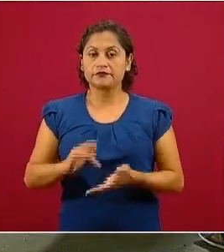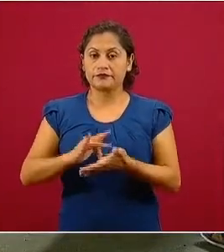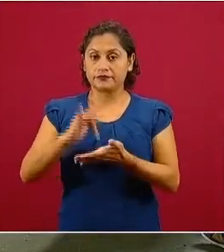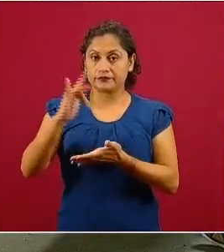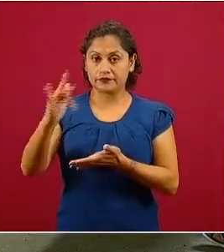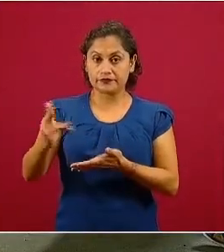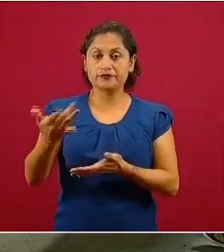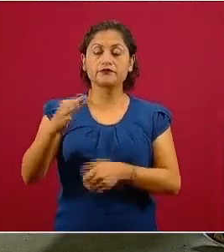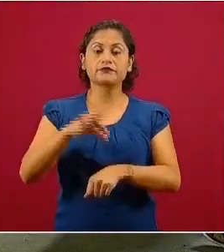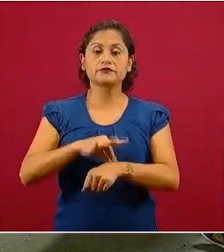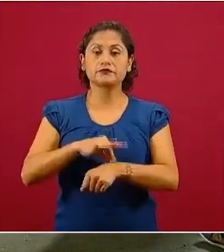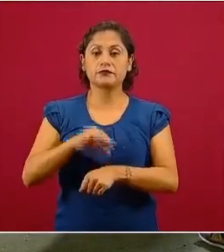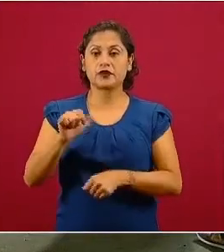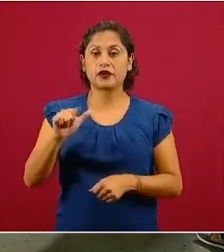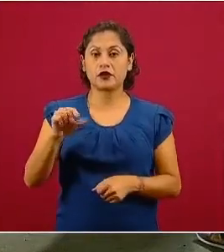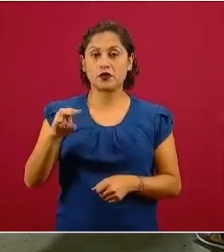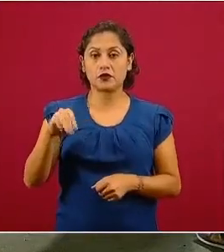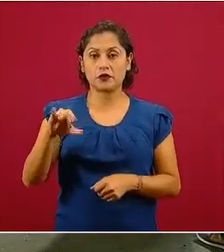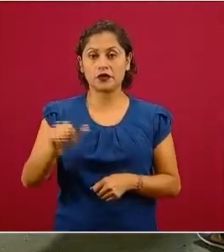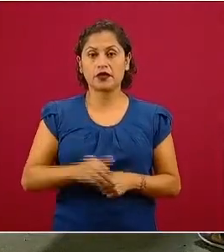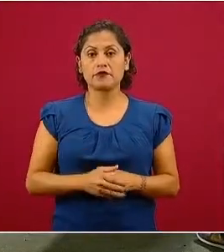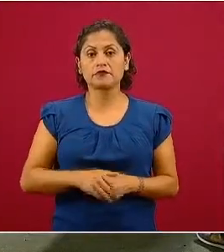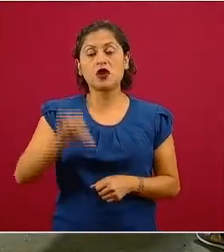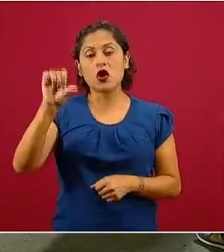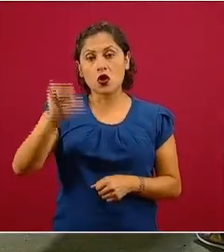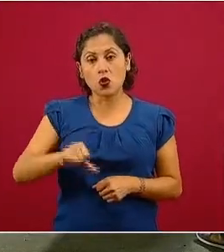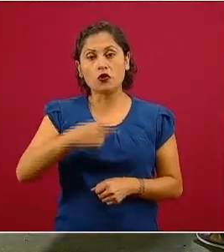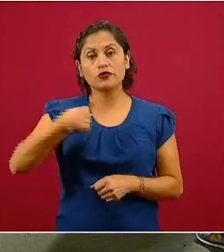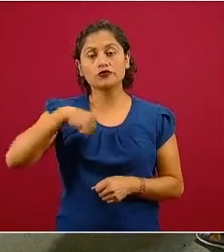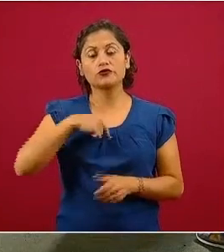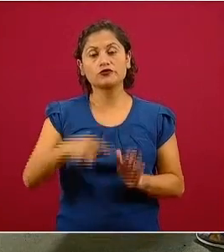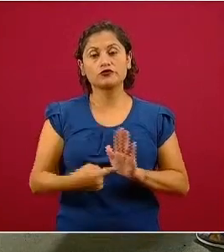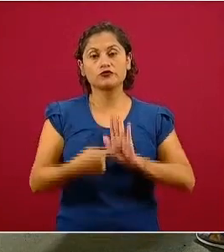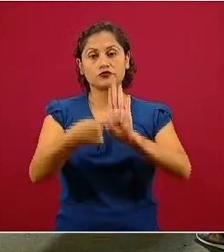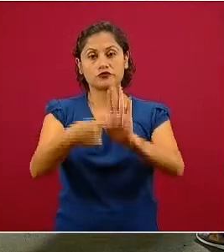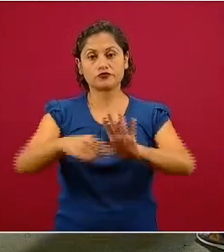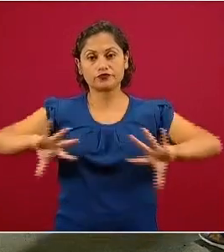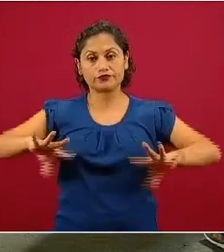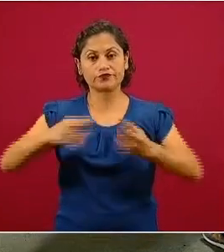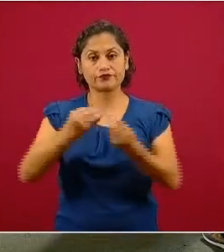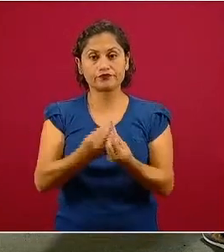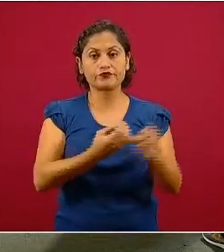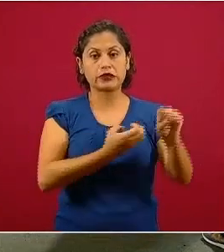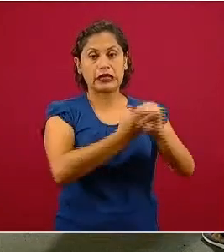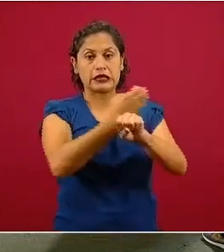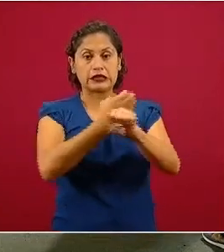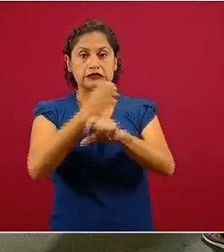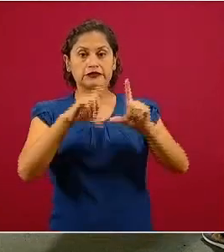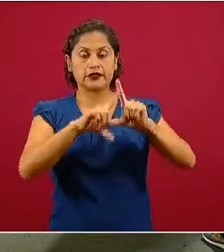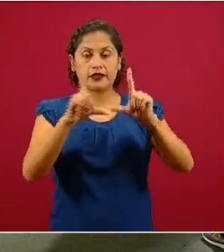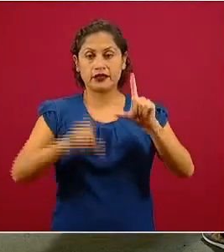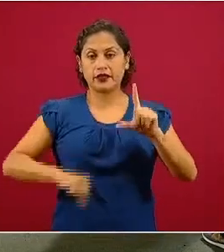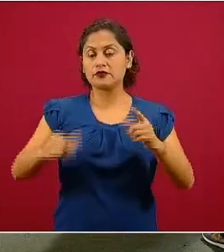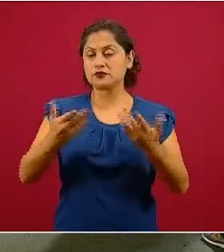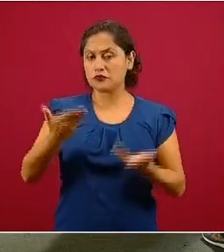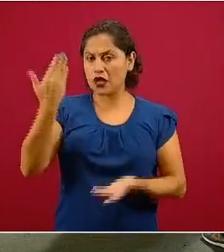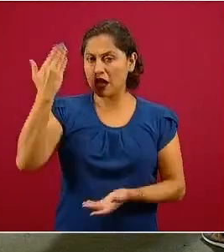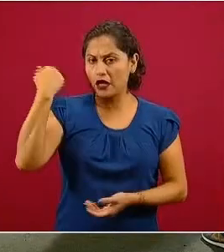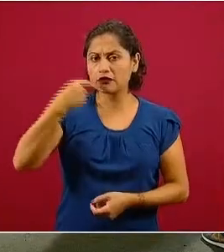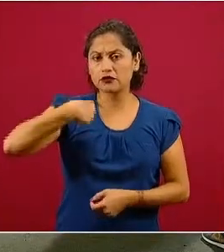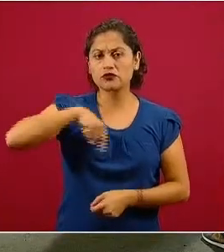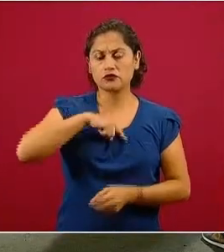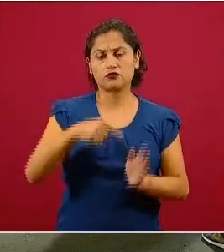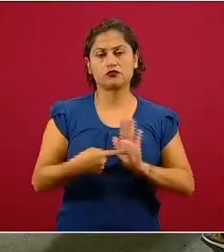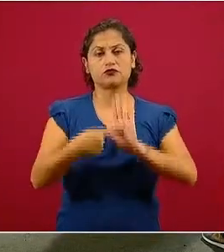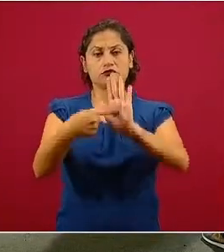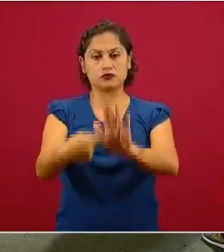Luis Salomía. Hoy quisimos tener esta panorámica detallada de cada estado. Lo habíamos presentado en ocasiones previas,